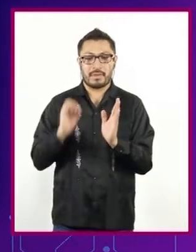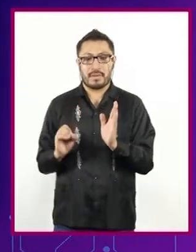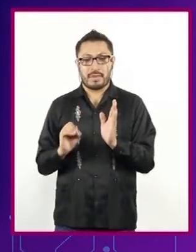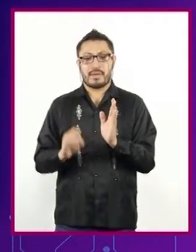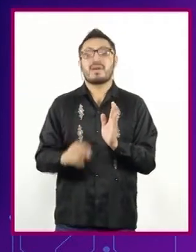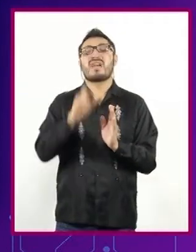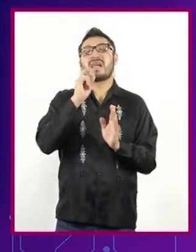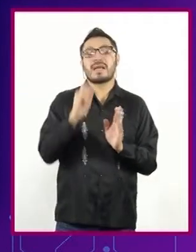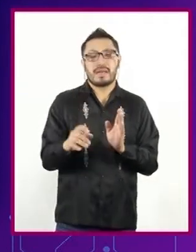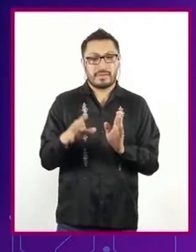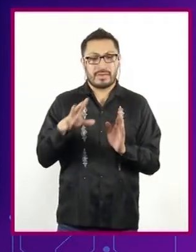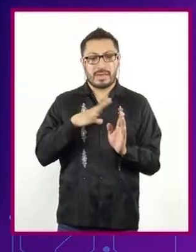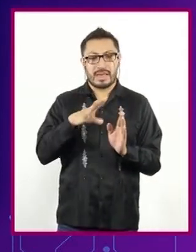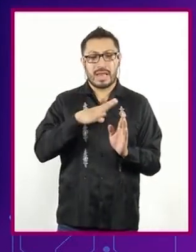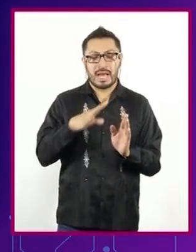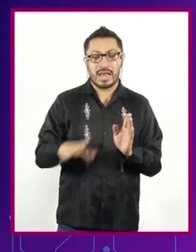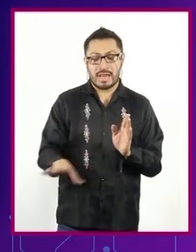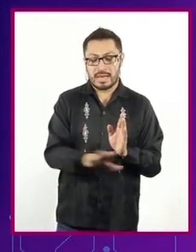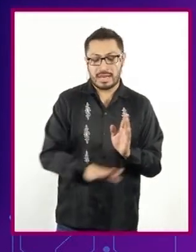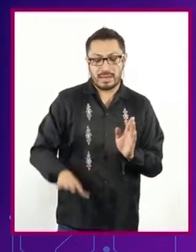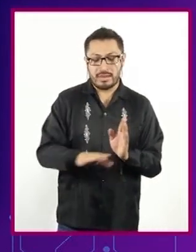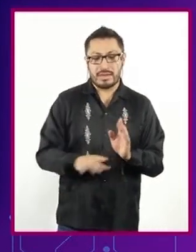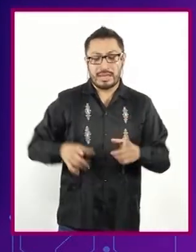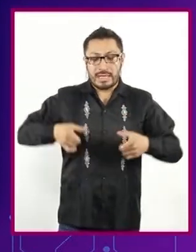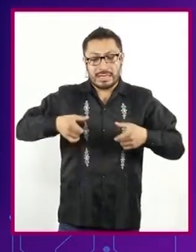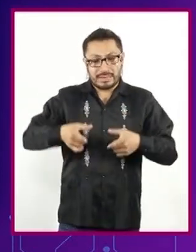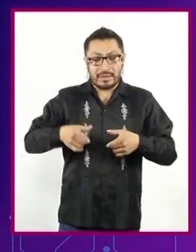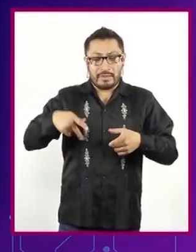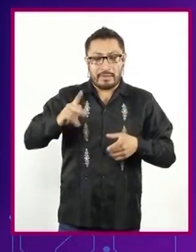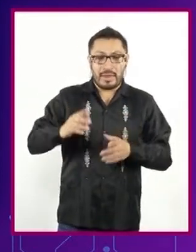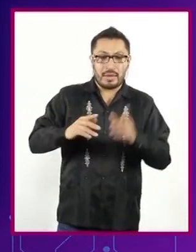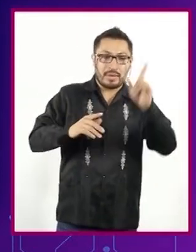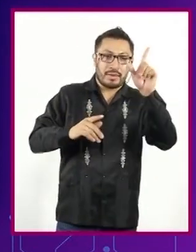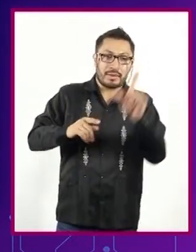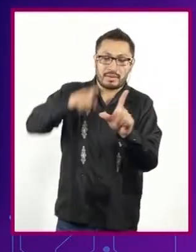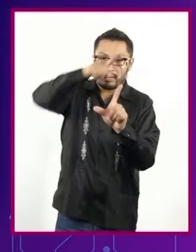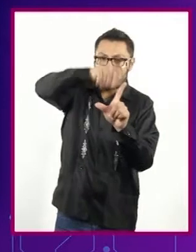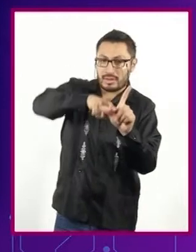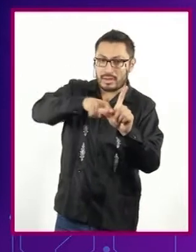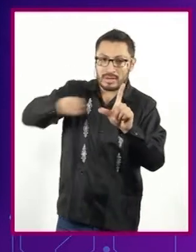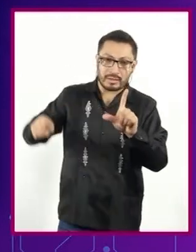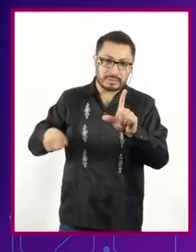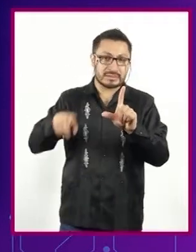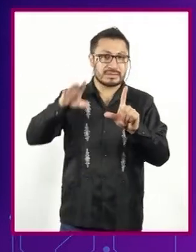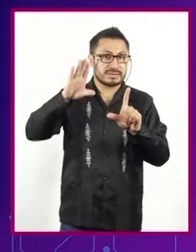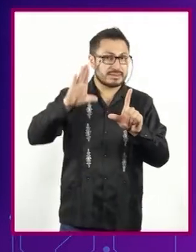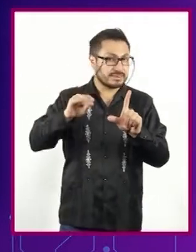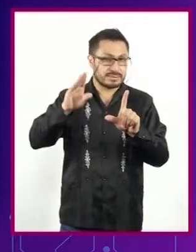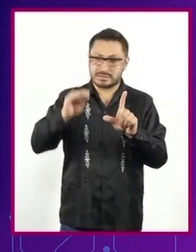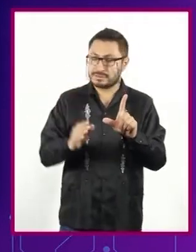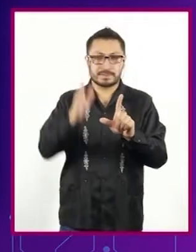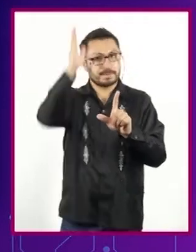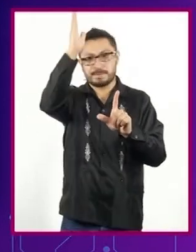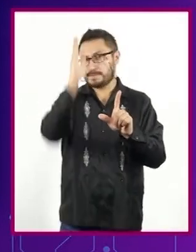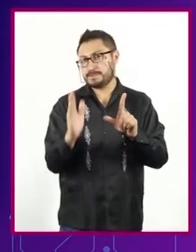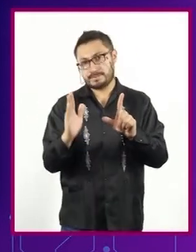aquel cuya base es una circunferencia y el ángulo entre la base y el eje no es